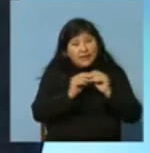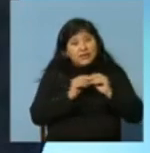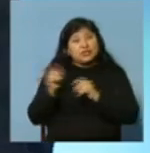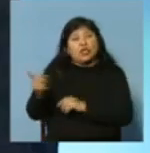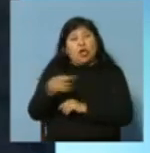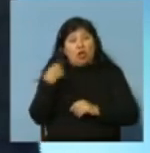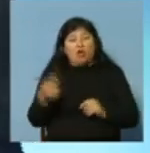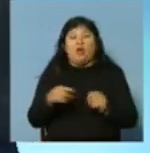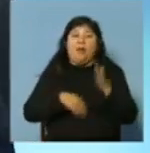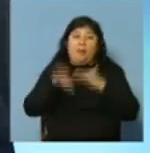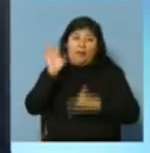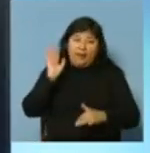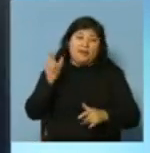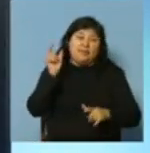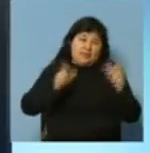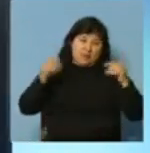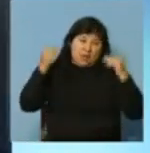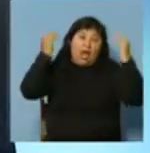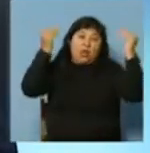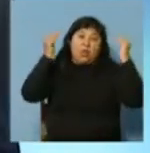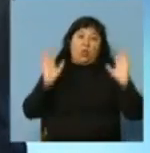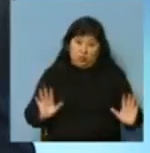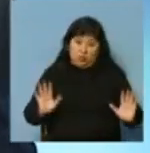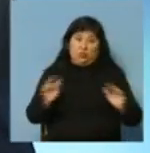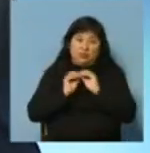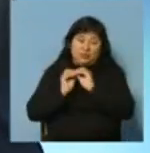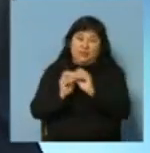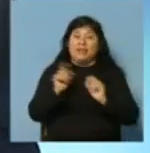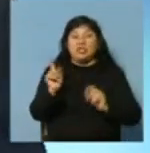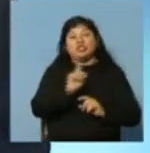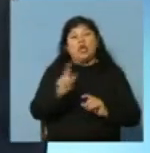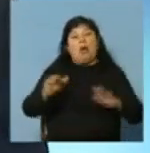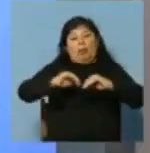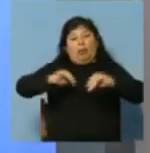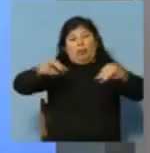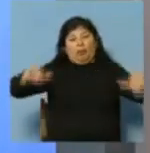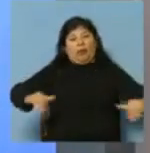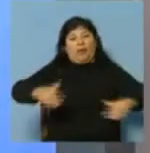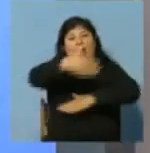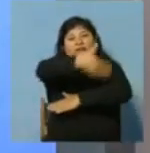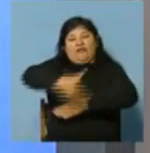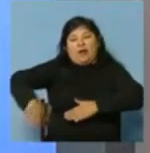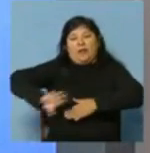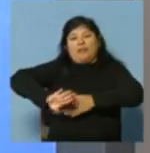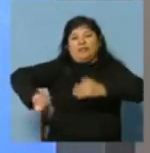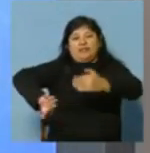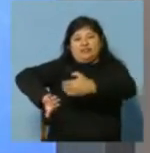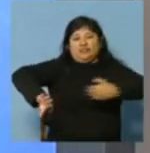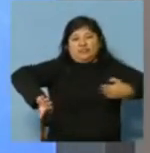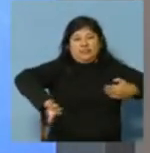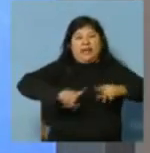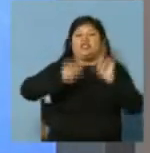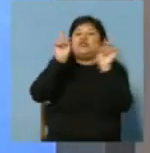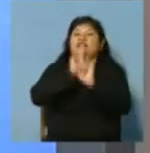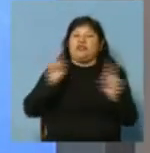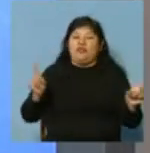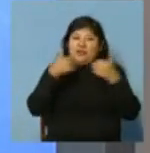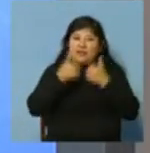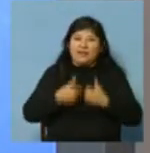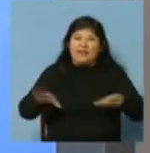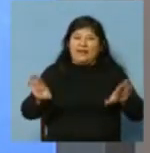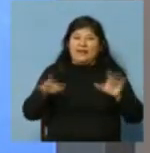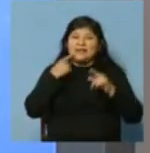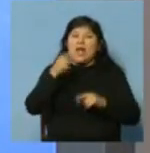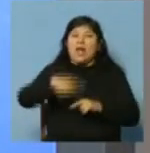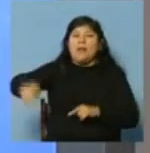se habla últimamente de la grieta en este tema una grieta es que las grietas están alimentadas por